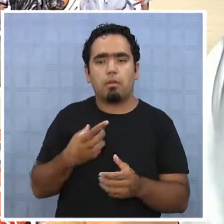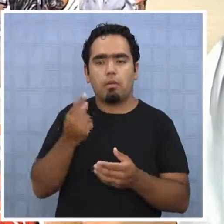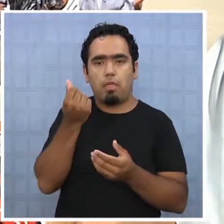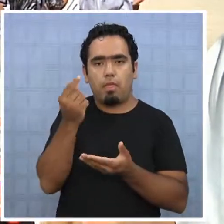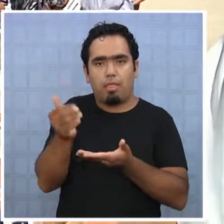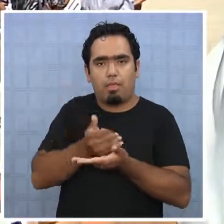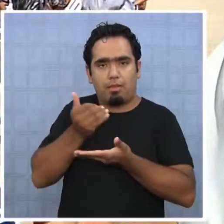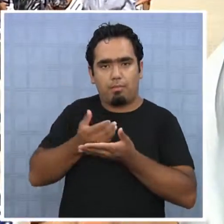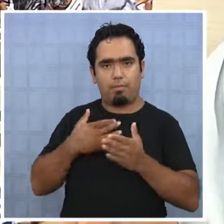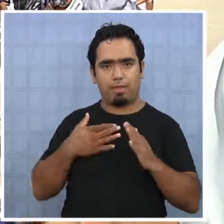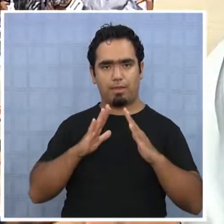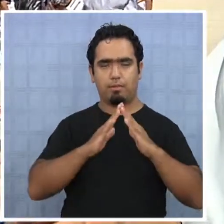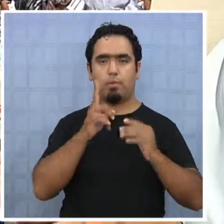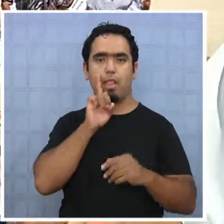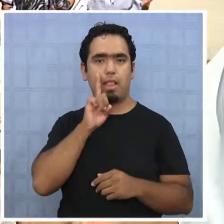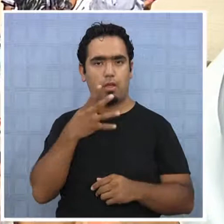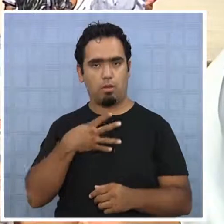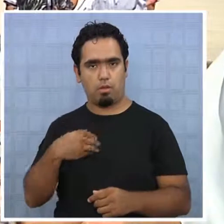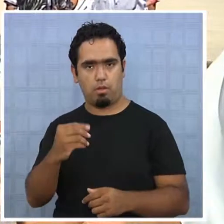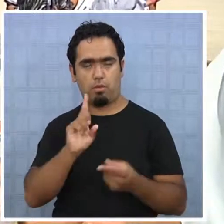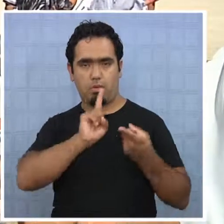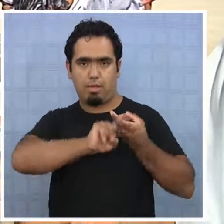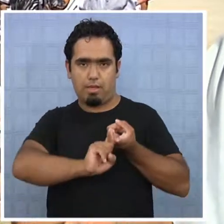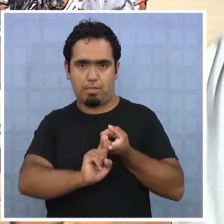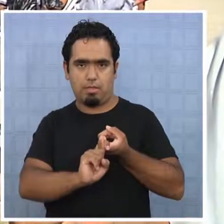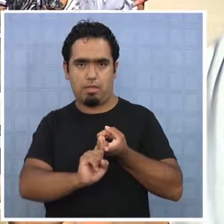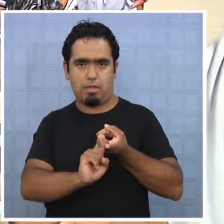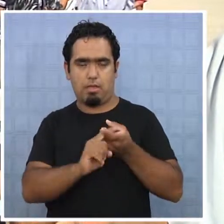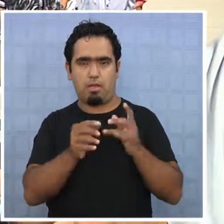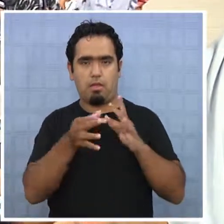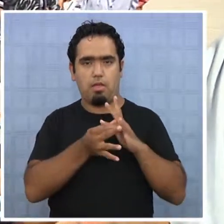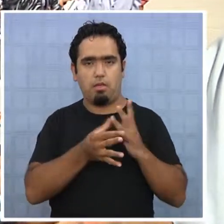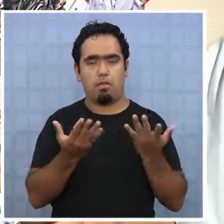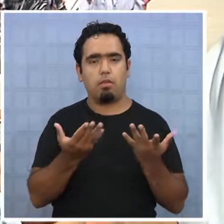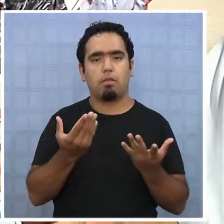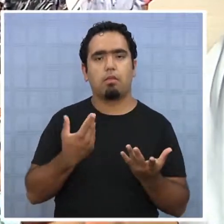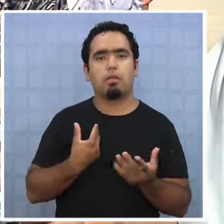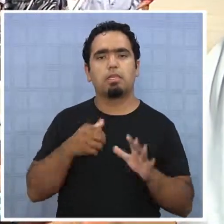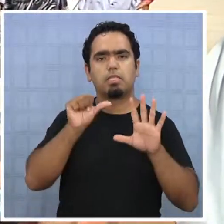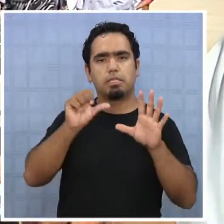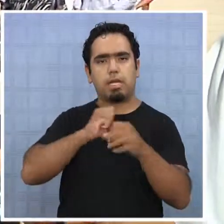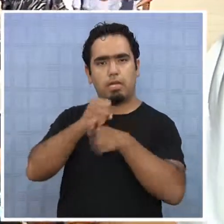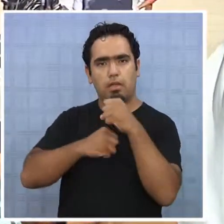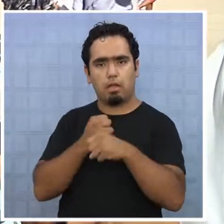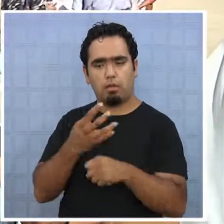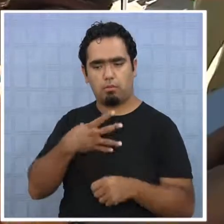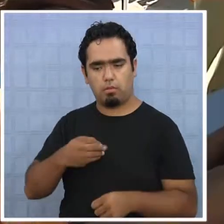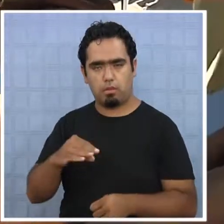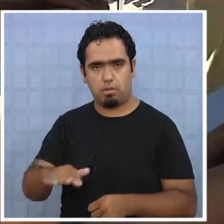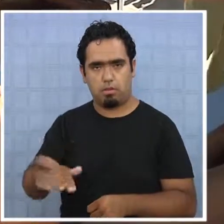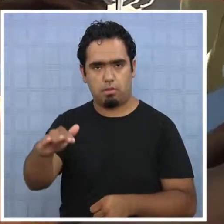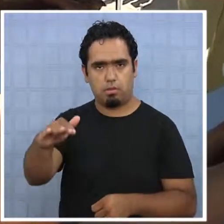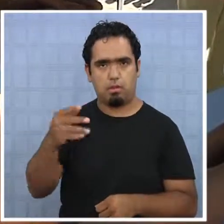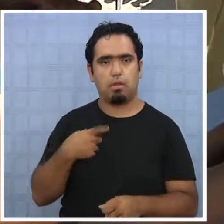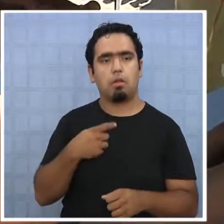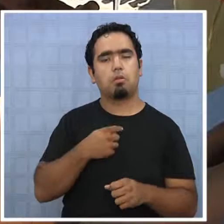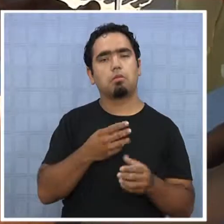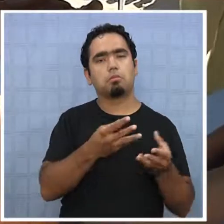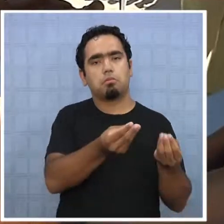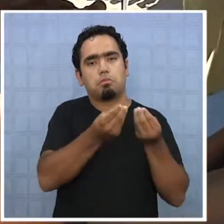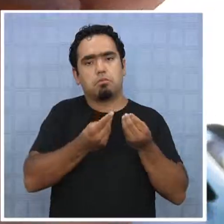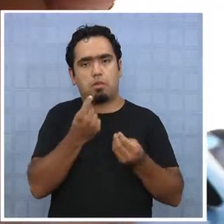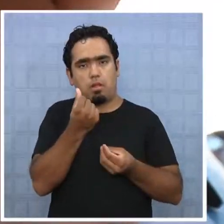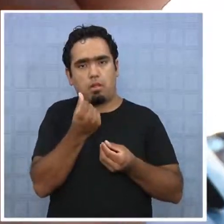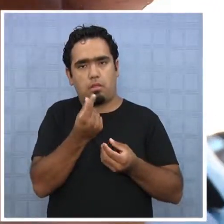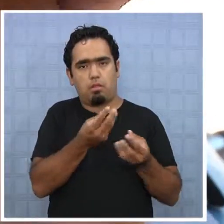hogar, porque yo soy casado y tengo un hijo de 6 años, cual con la pensión asistencial que yo recibo,